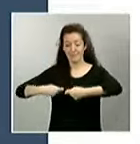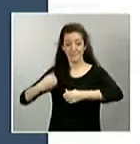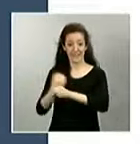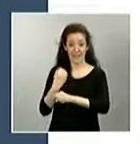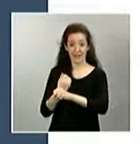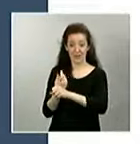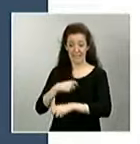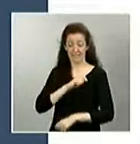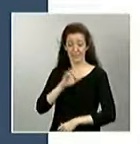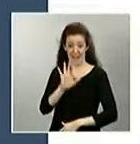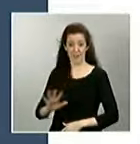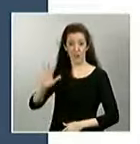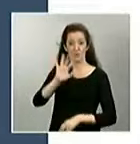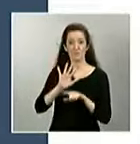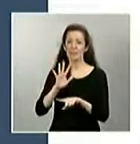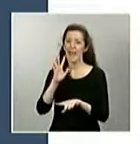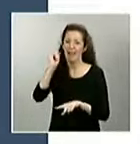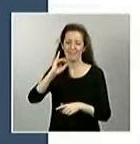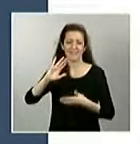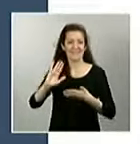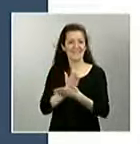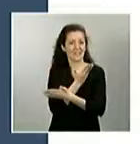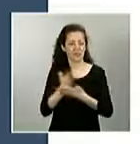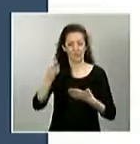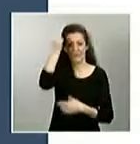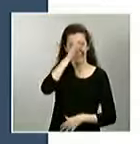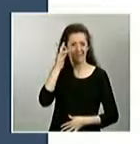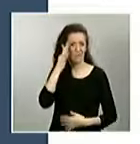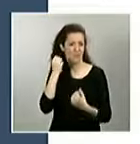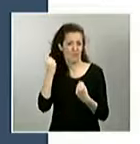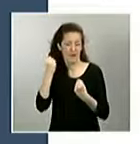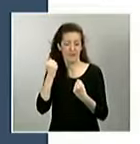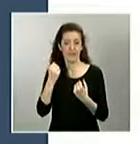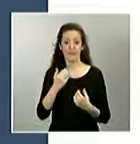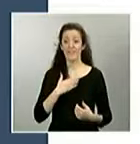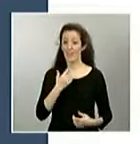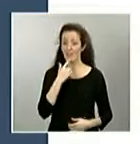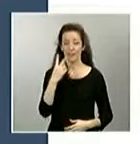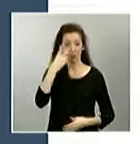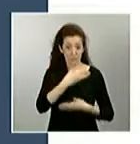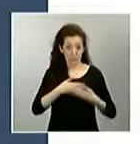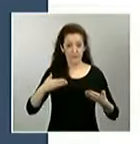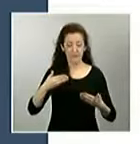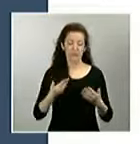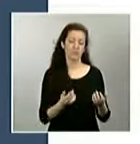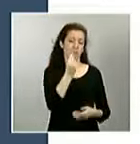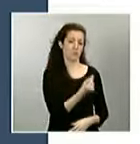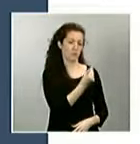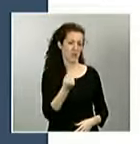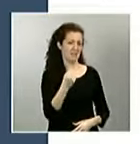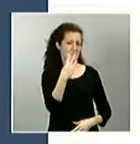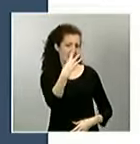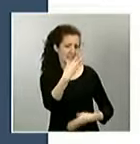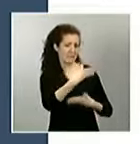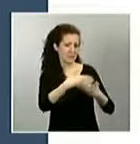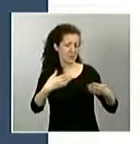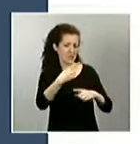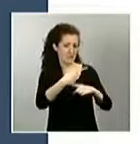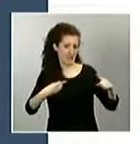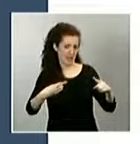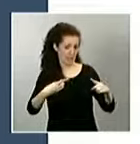género muy fuerte, con dos millones de personas, de los tres millones y medio que tenemos en la actualidad de personas